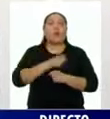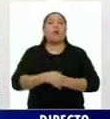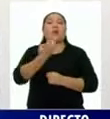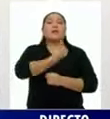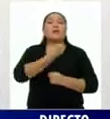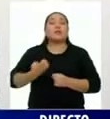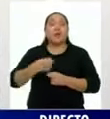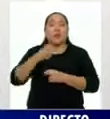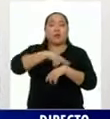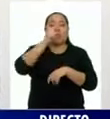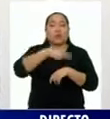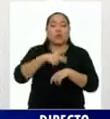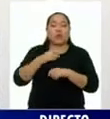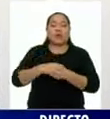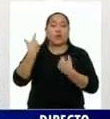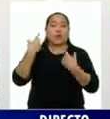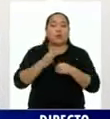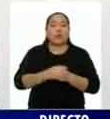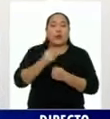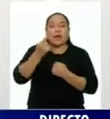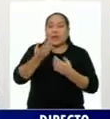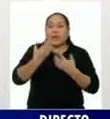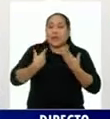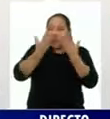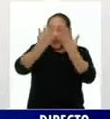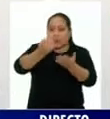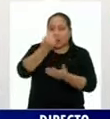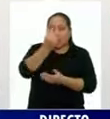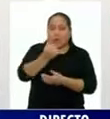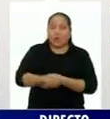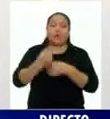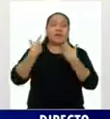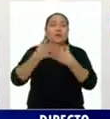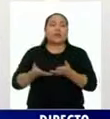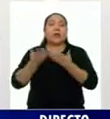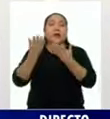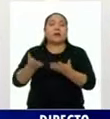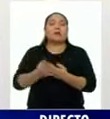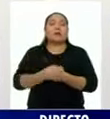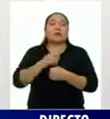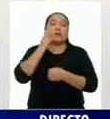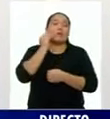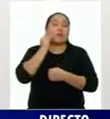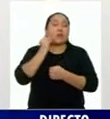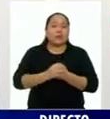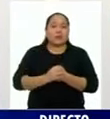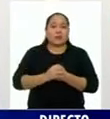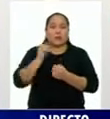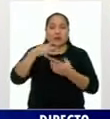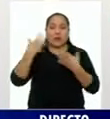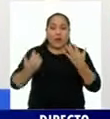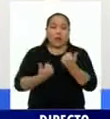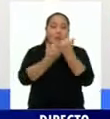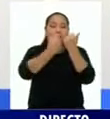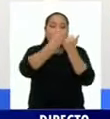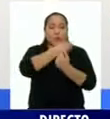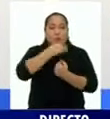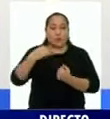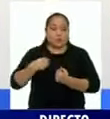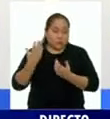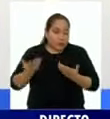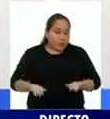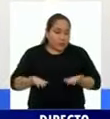regionales, municipales, tienen el presupuesto, tienen la experiencia, tienen el apoyo del ministerio, así que